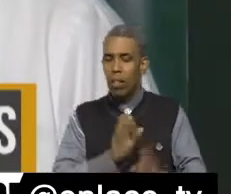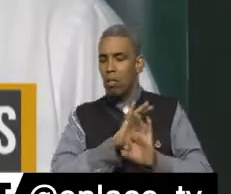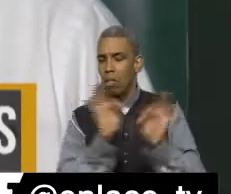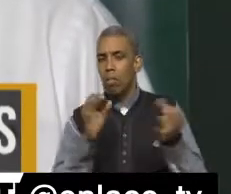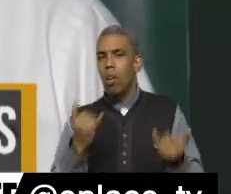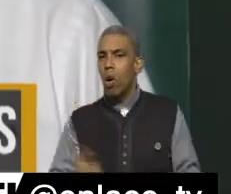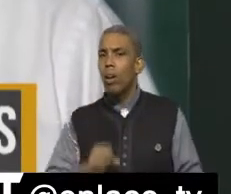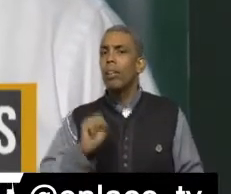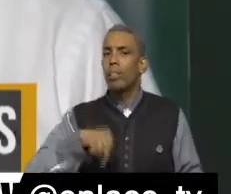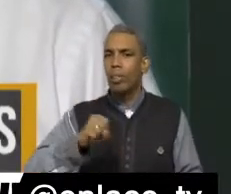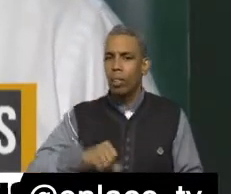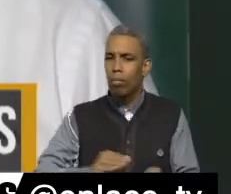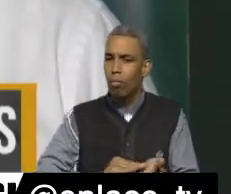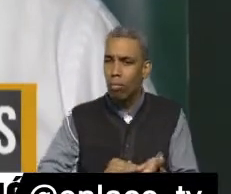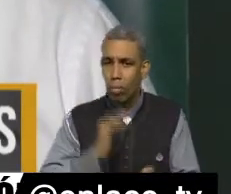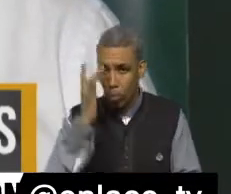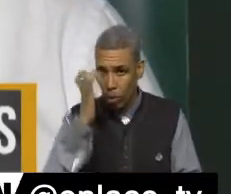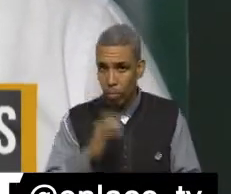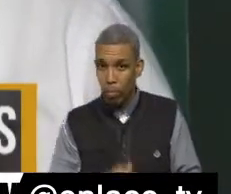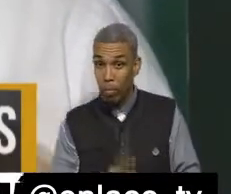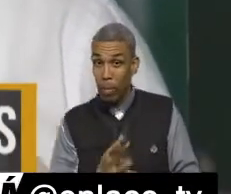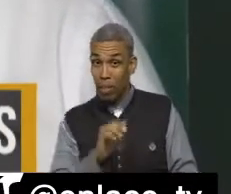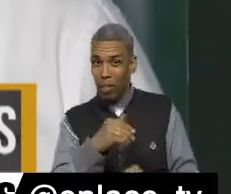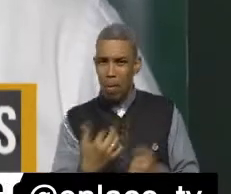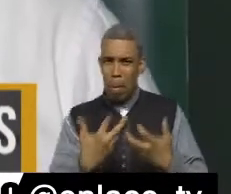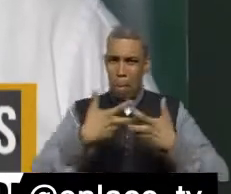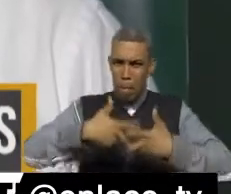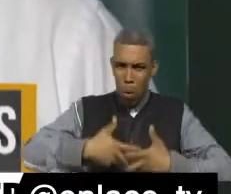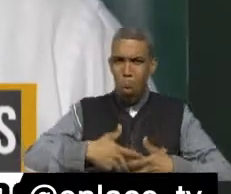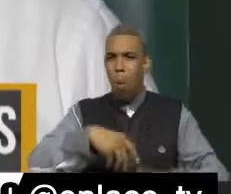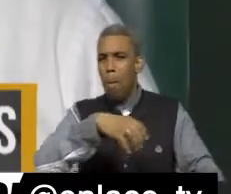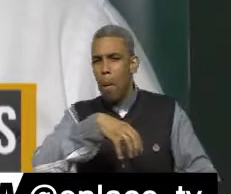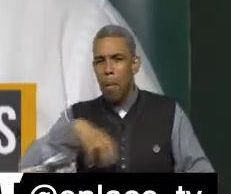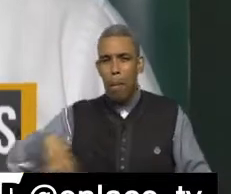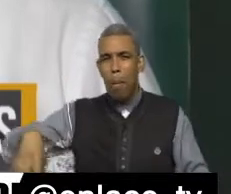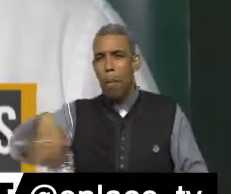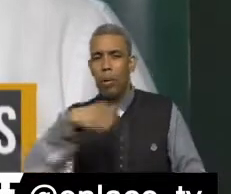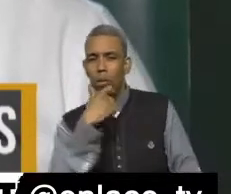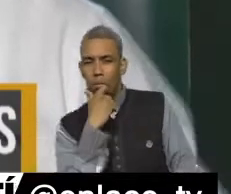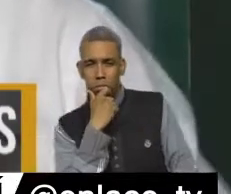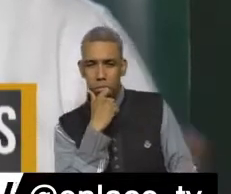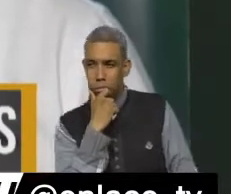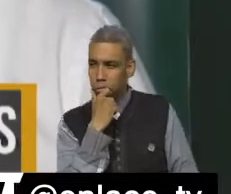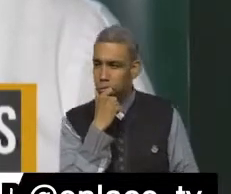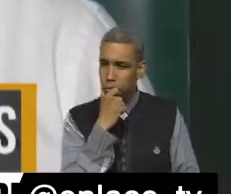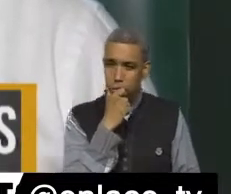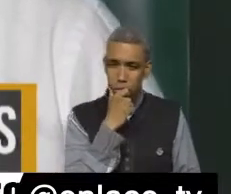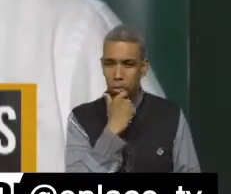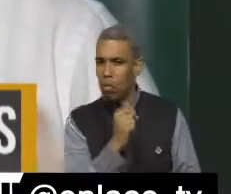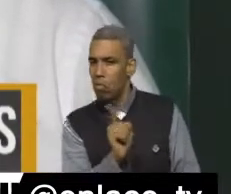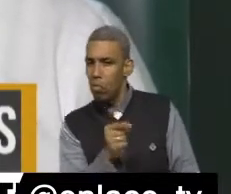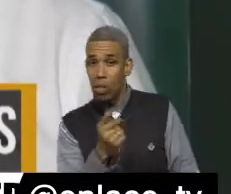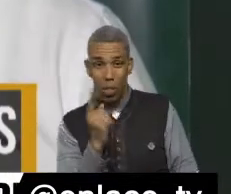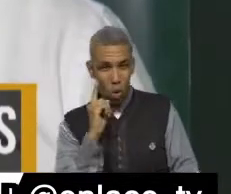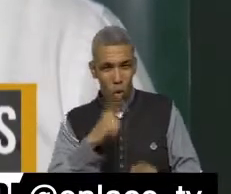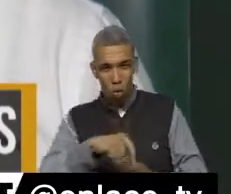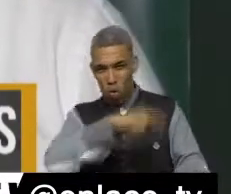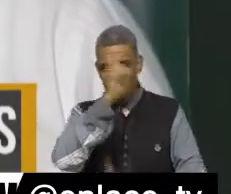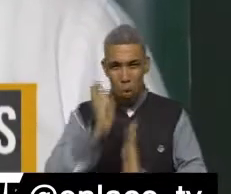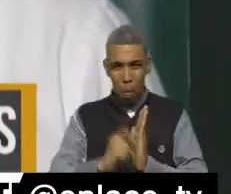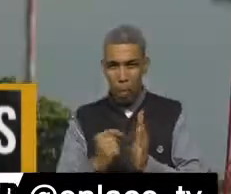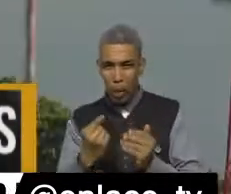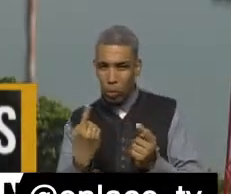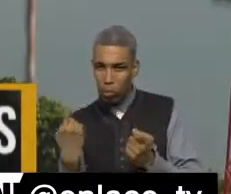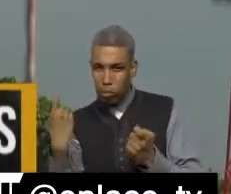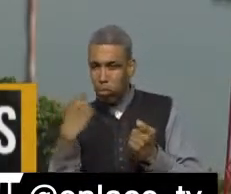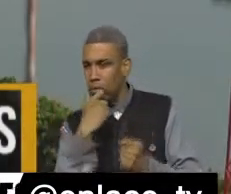estructura económica de la refinería, se miran todos los activos y dependiendo de esas diferentes variables que se presentan,